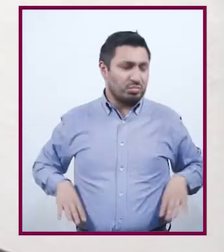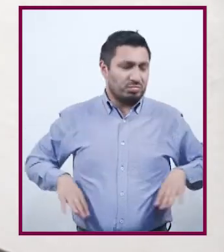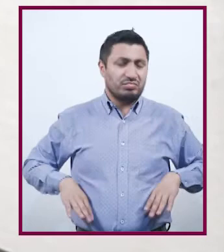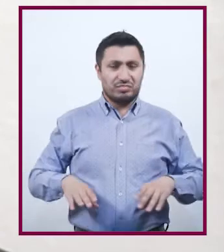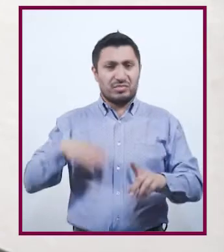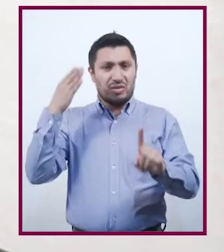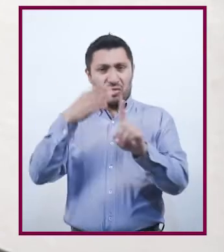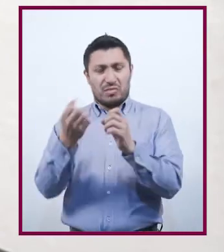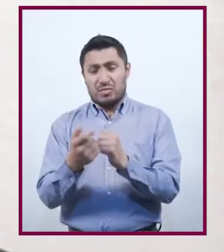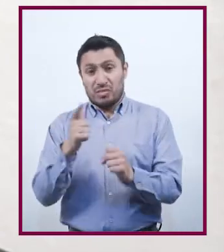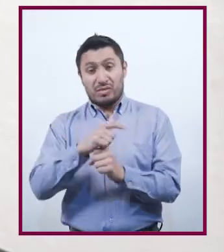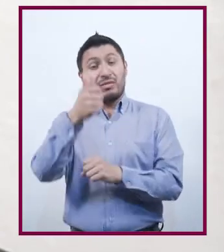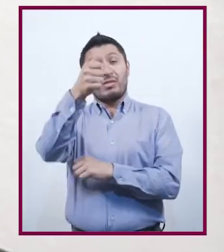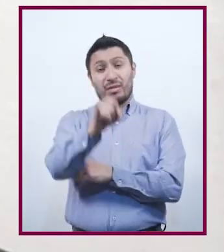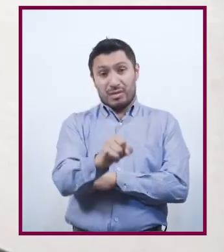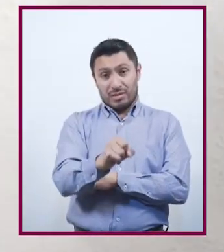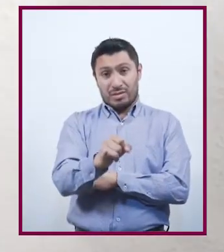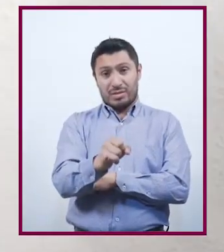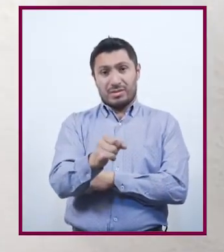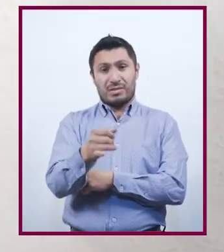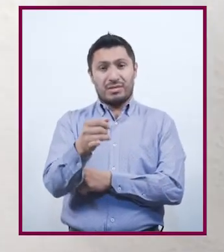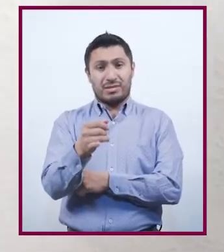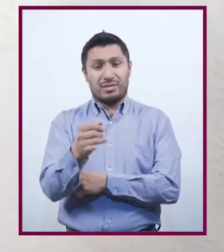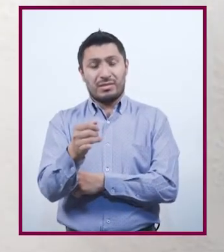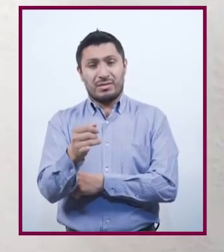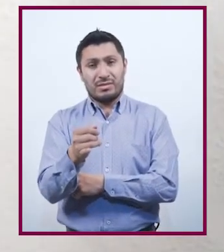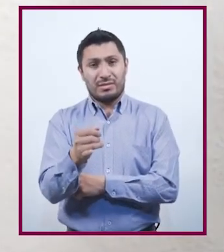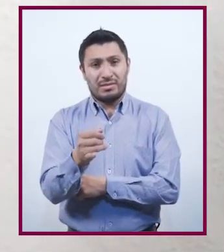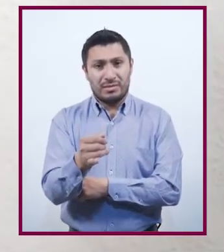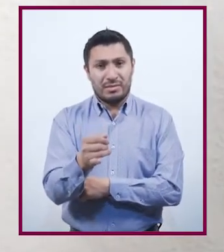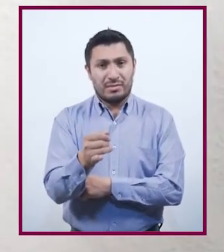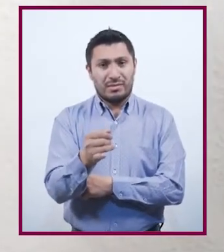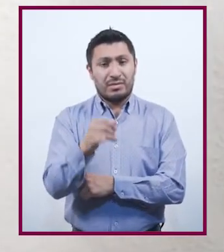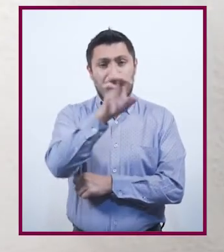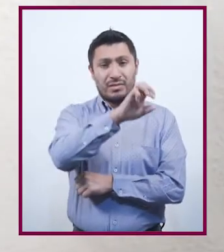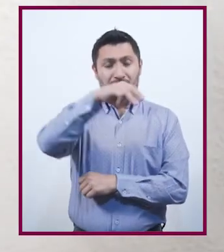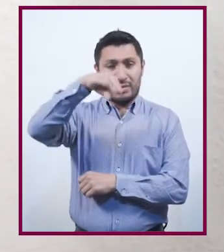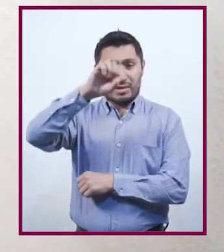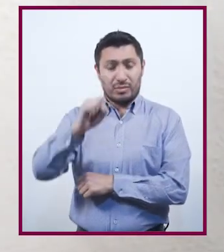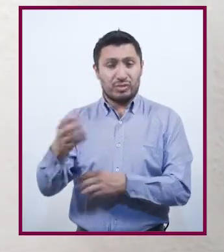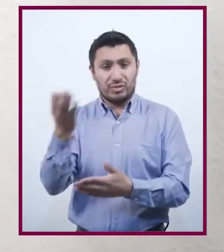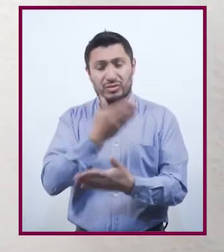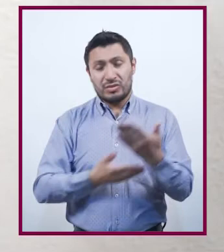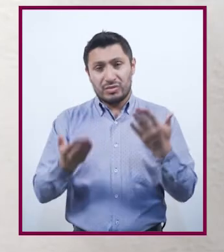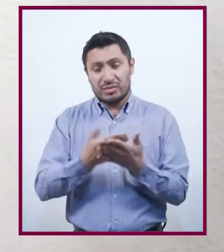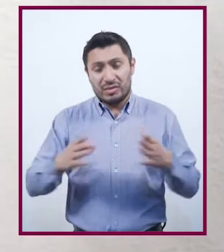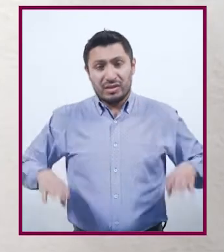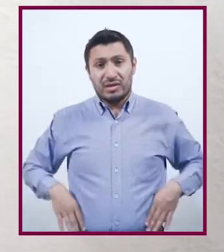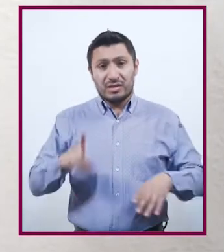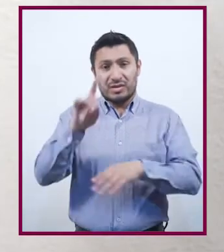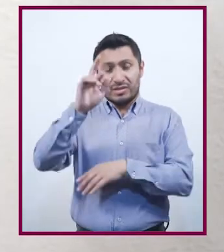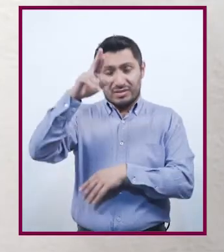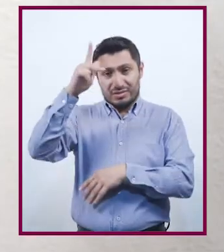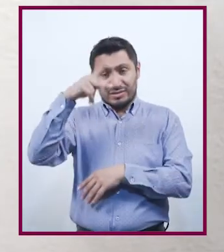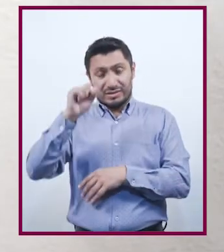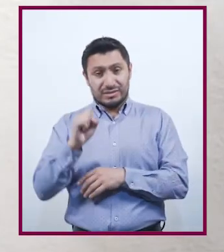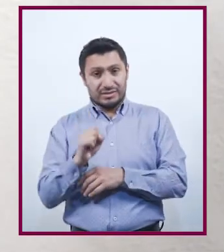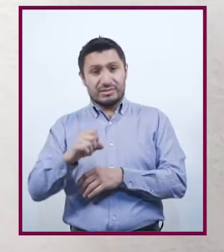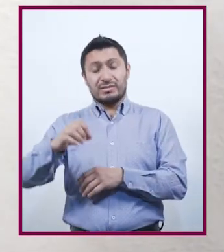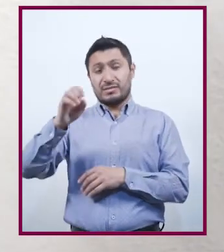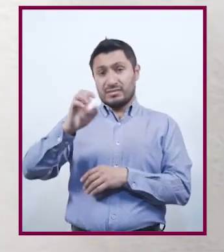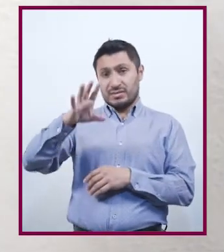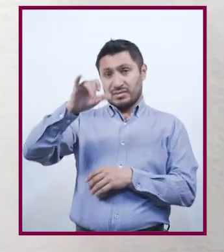un estilo o una lucha social. De esta forma, los emos comparten elementos con los darks.